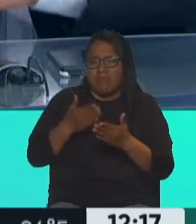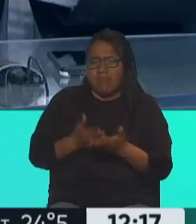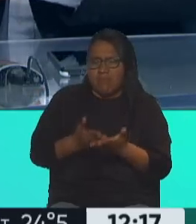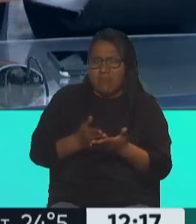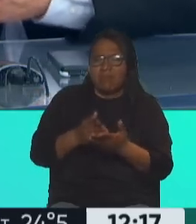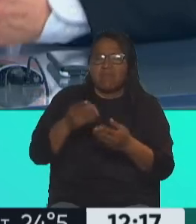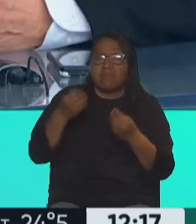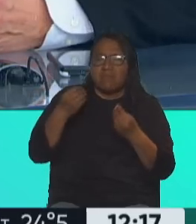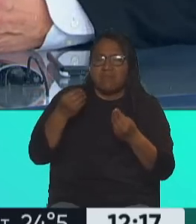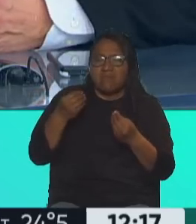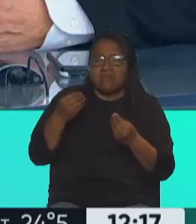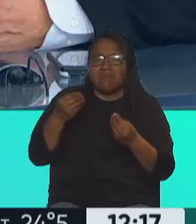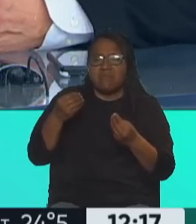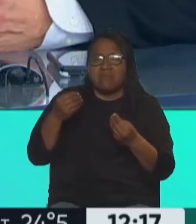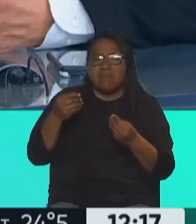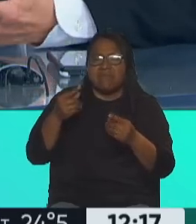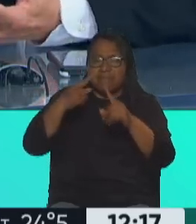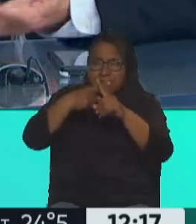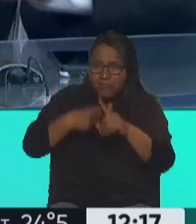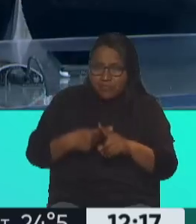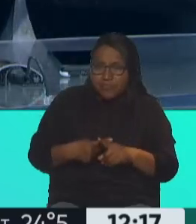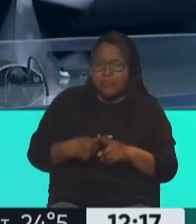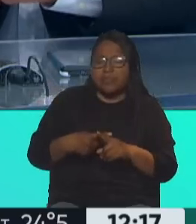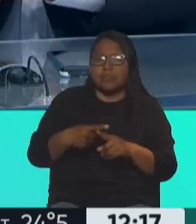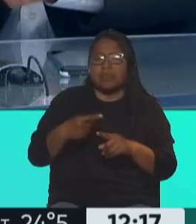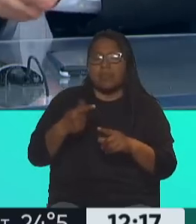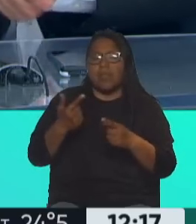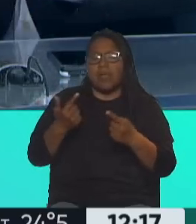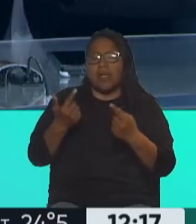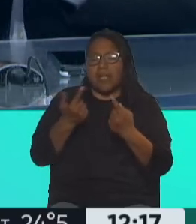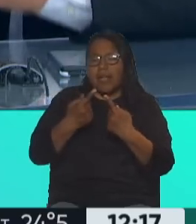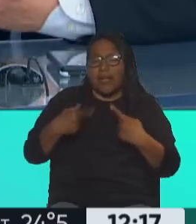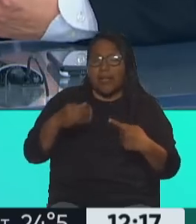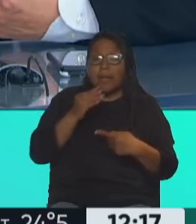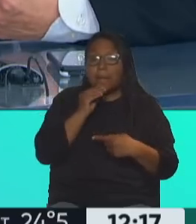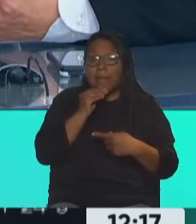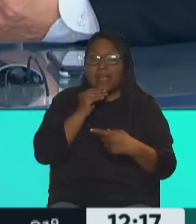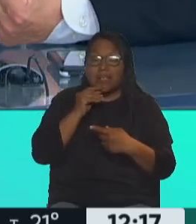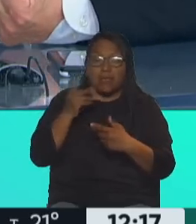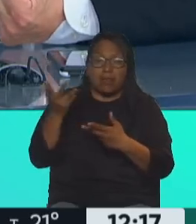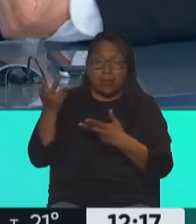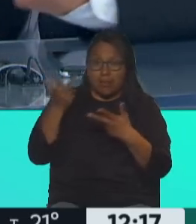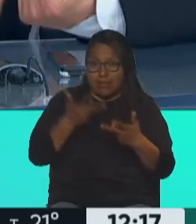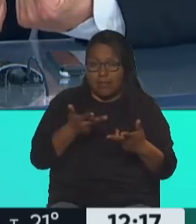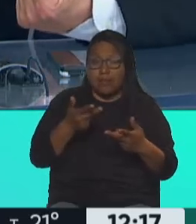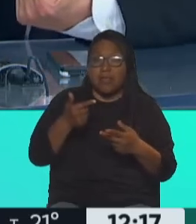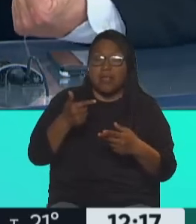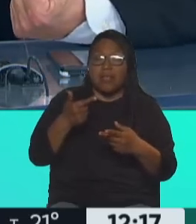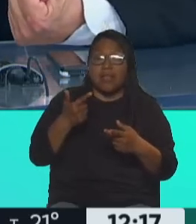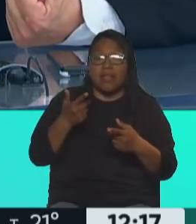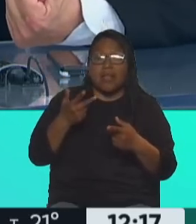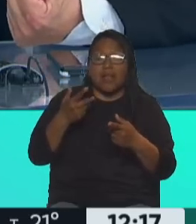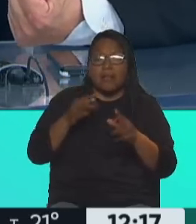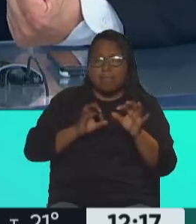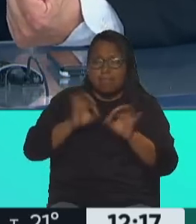que va a suceder es que están calculando, y esto son un poco las noticias que trae Sergio Massa de su gira por Estados Unidos. A ver. Tomaron la proyección